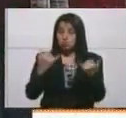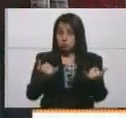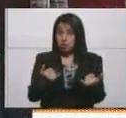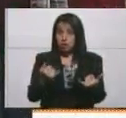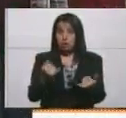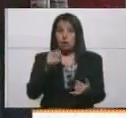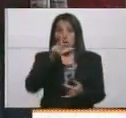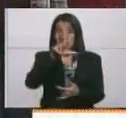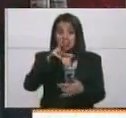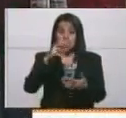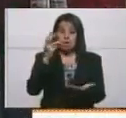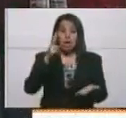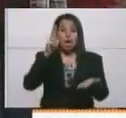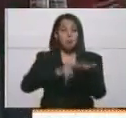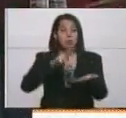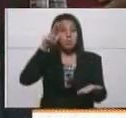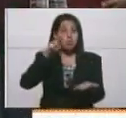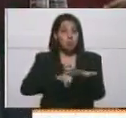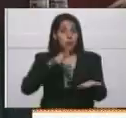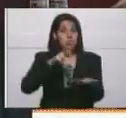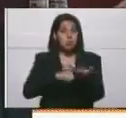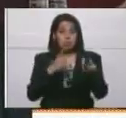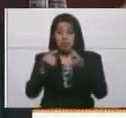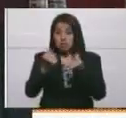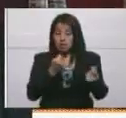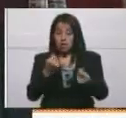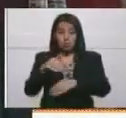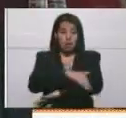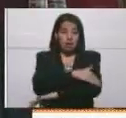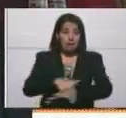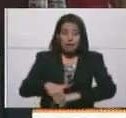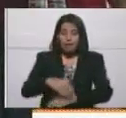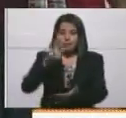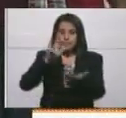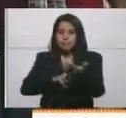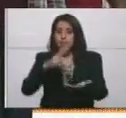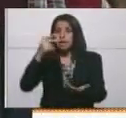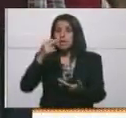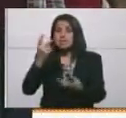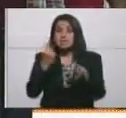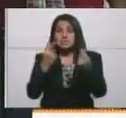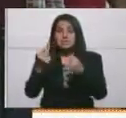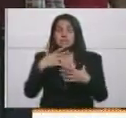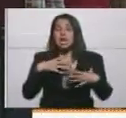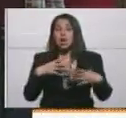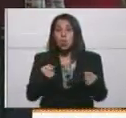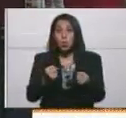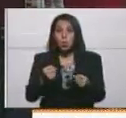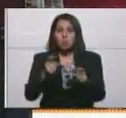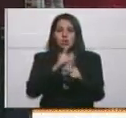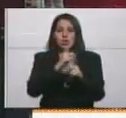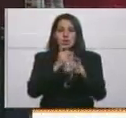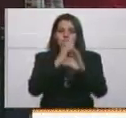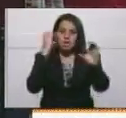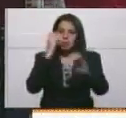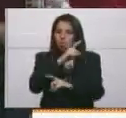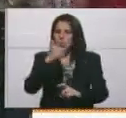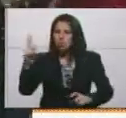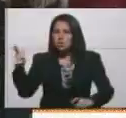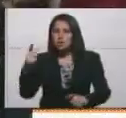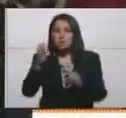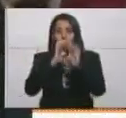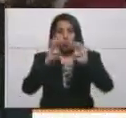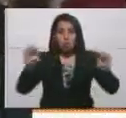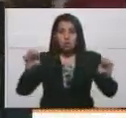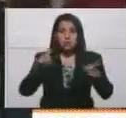rondas aprobando recursos para vialidad, para salud, para transporte, para educación,